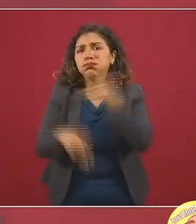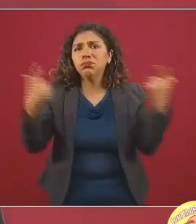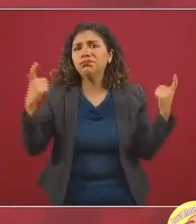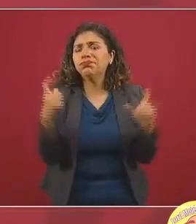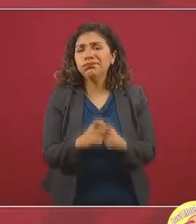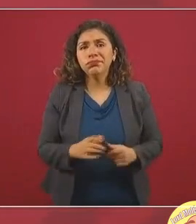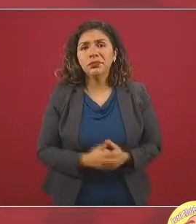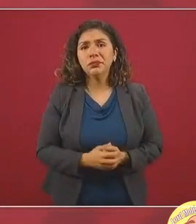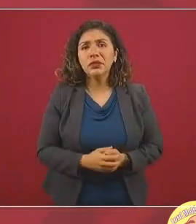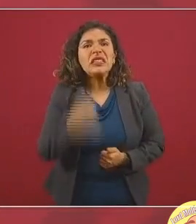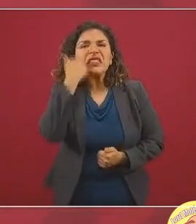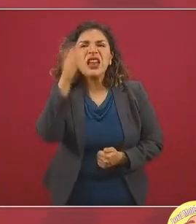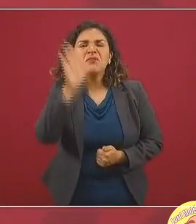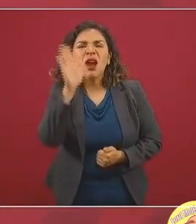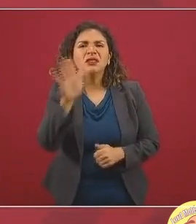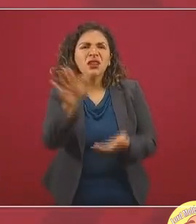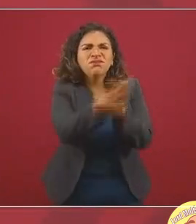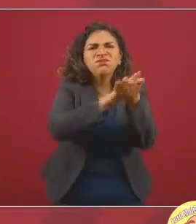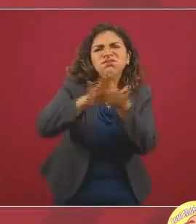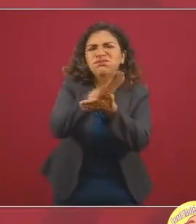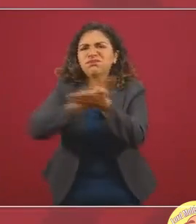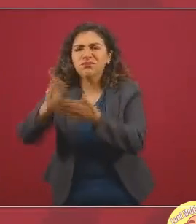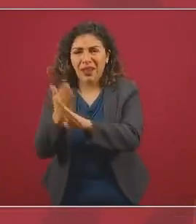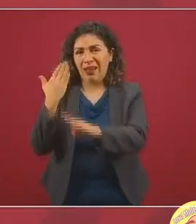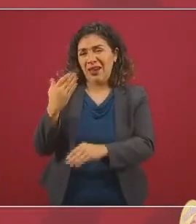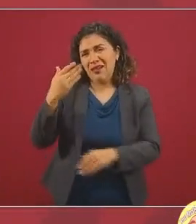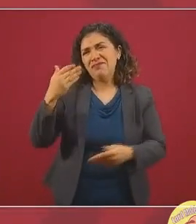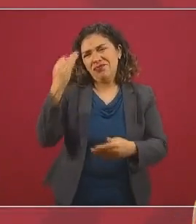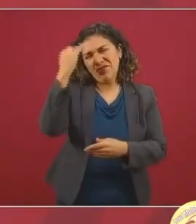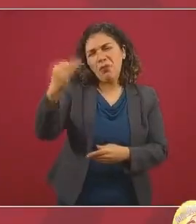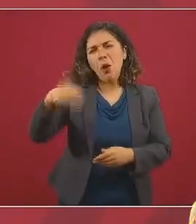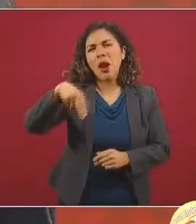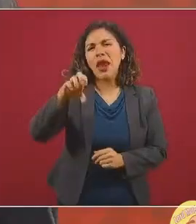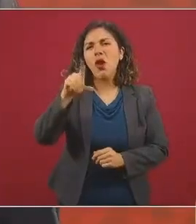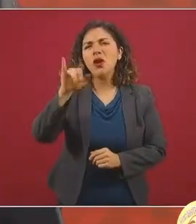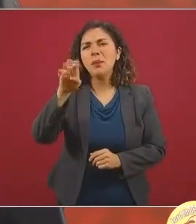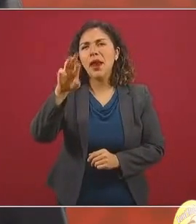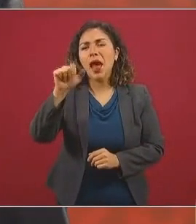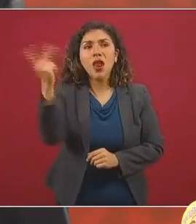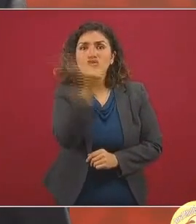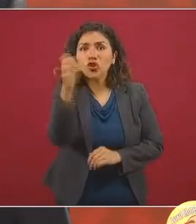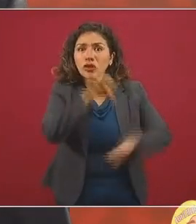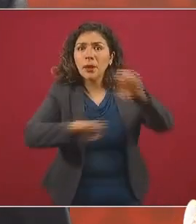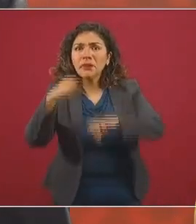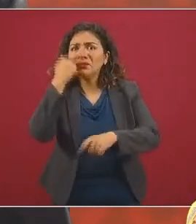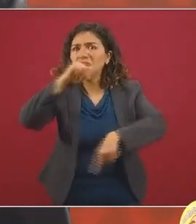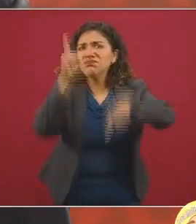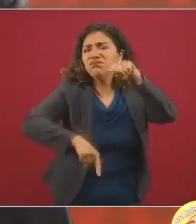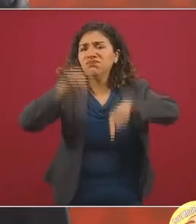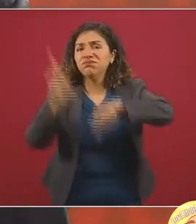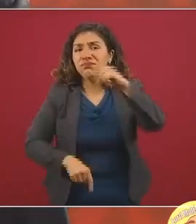las querían desaparecer en el periodo neoliberal, tanto a Pemex como a la Comisión Federal de Electricidad.